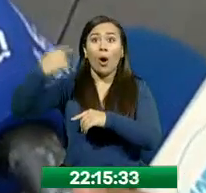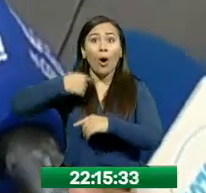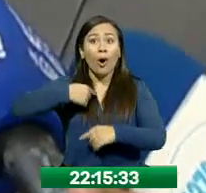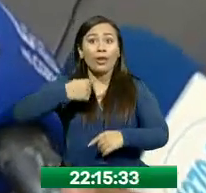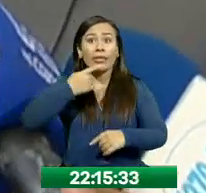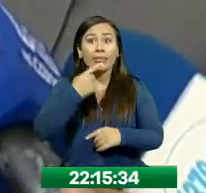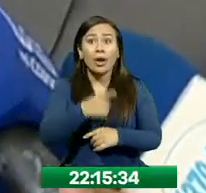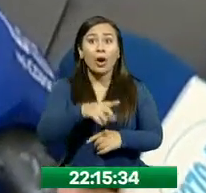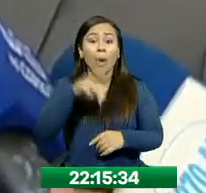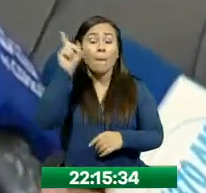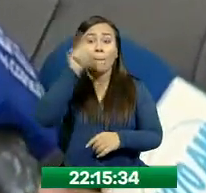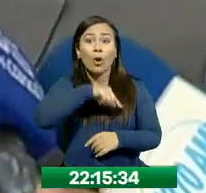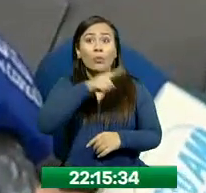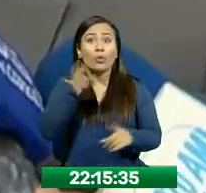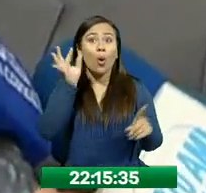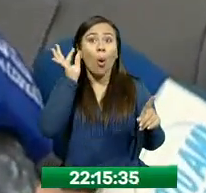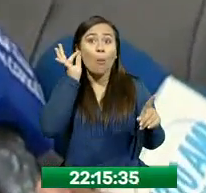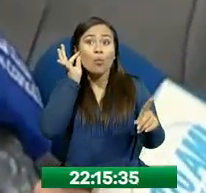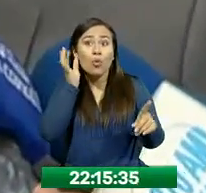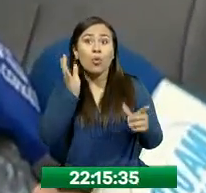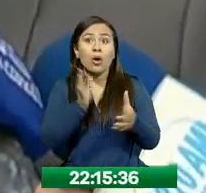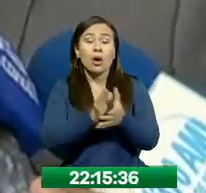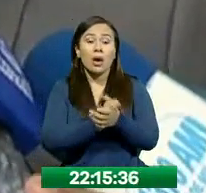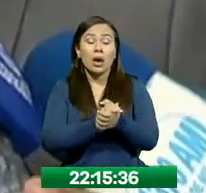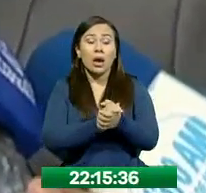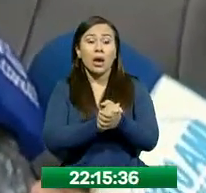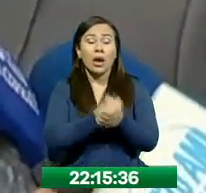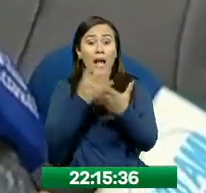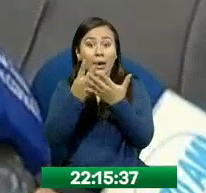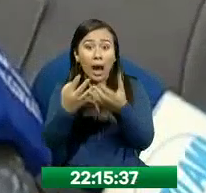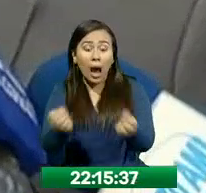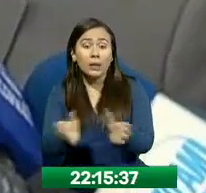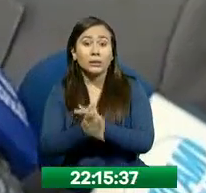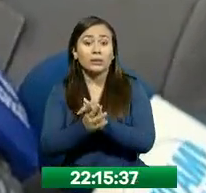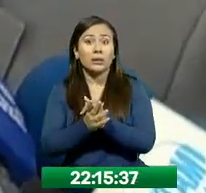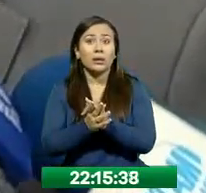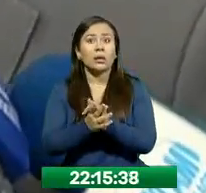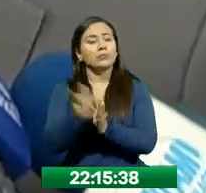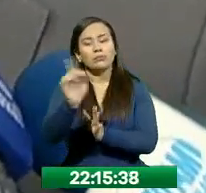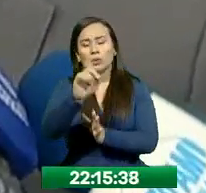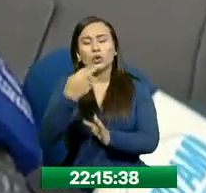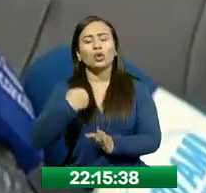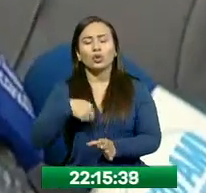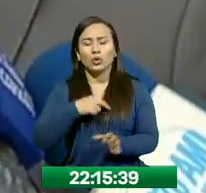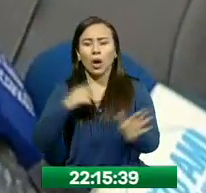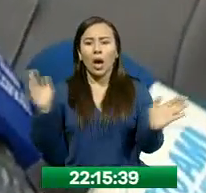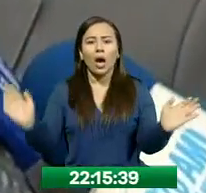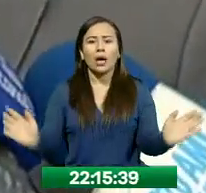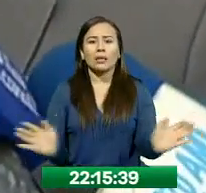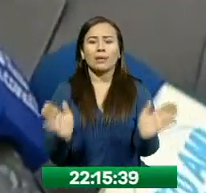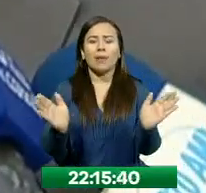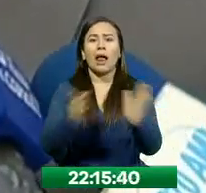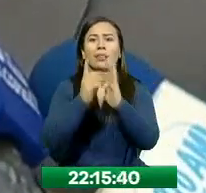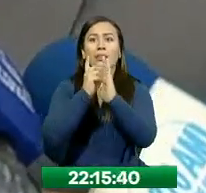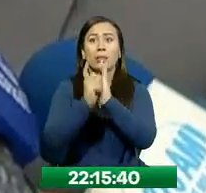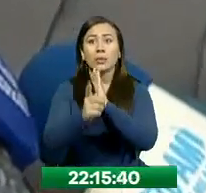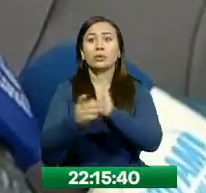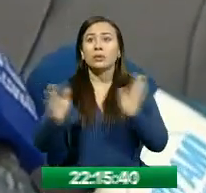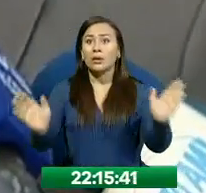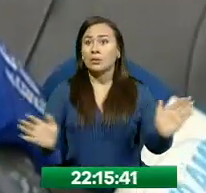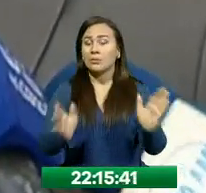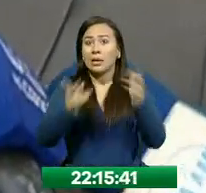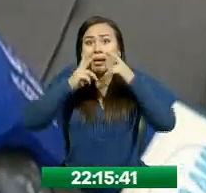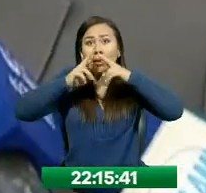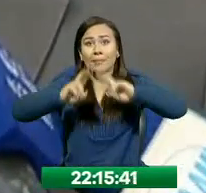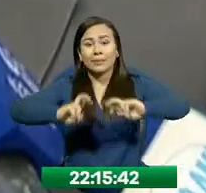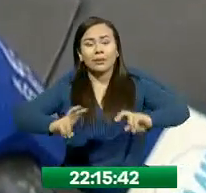este tipo. La Comisión de Tránsito del Ecuador va a perseguir este proceso. Nosotros vamos a impulsar la denuncia, vamos a impulsar el procedimiento y